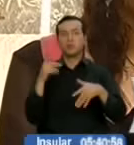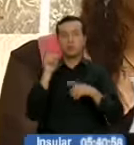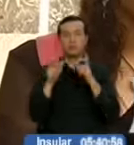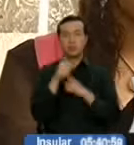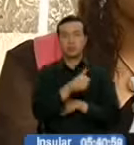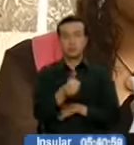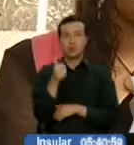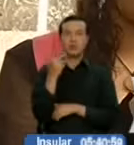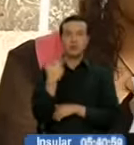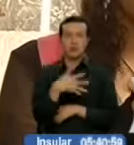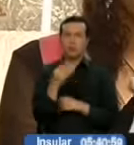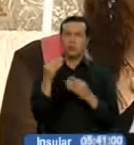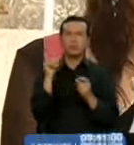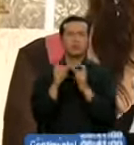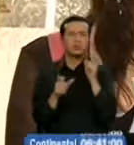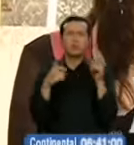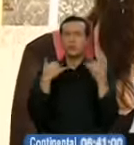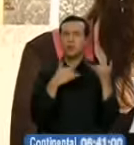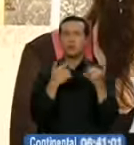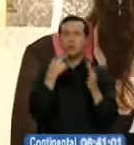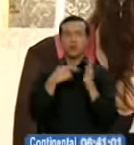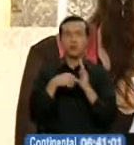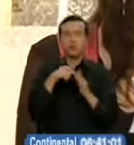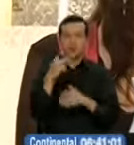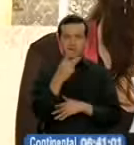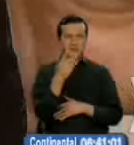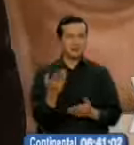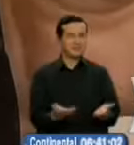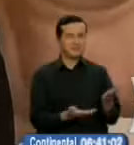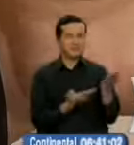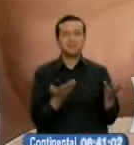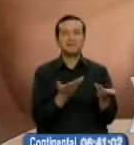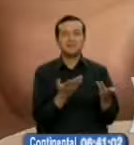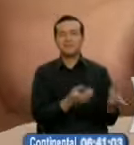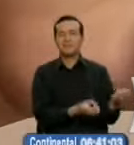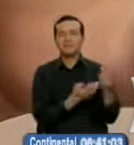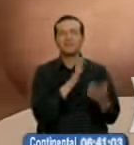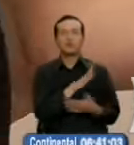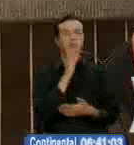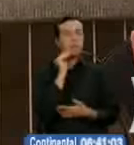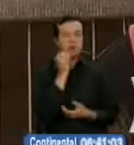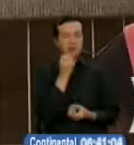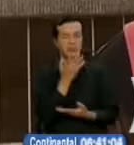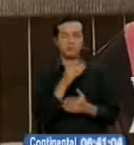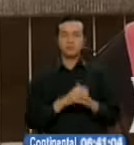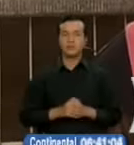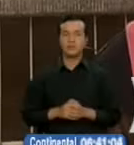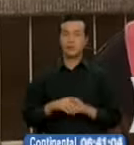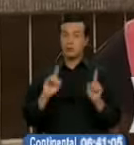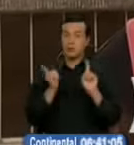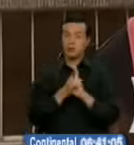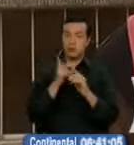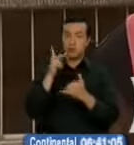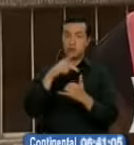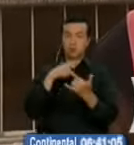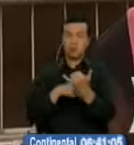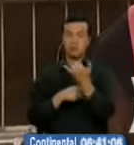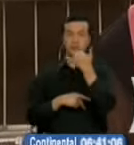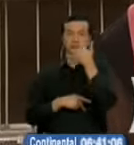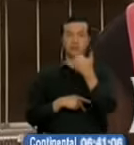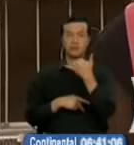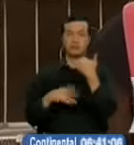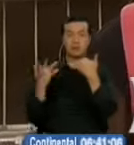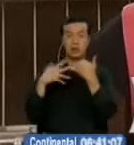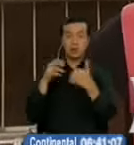desapercibida y ya tiene muchos jugadores, como Alejandra y Esteban, quienes nos cuentan cómo funciona. Tú entras al juego y cuando ya está